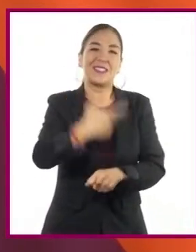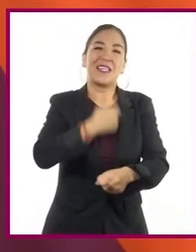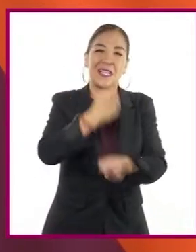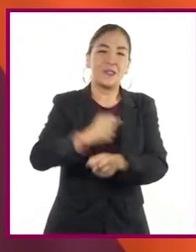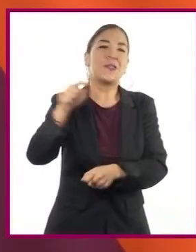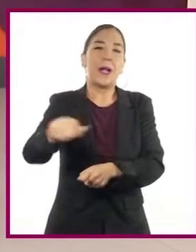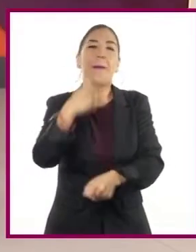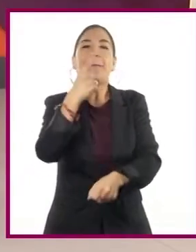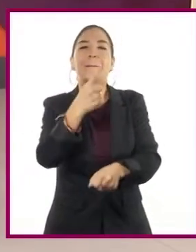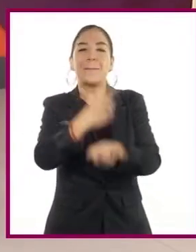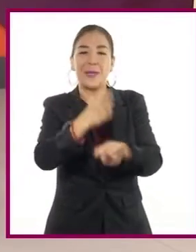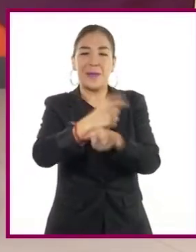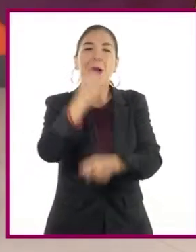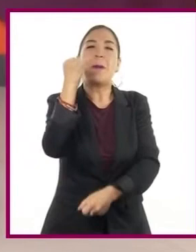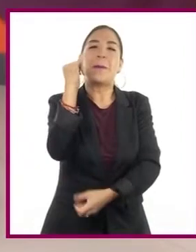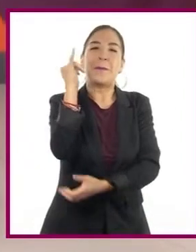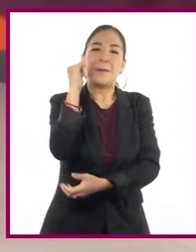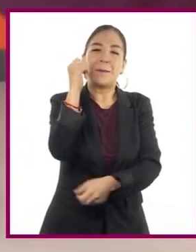de primaria.